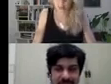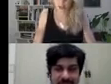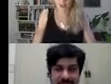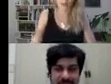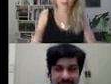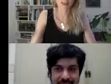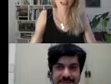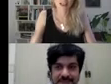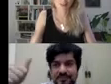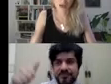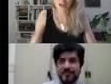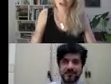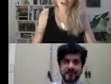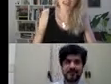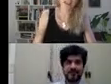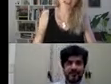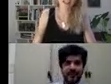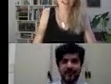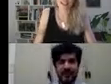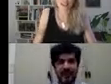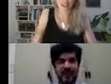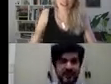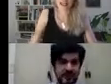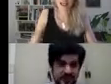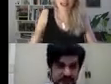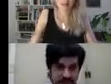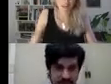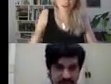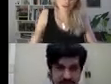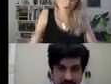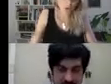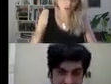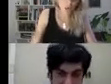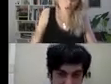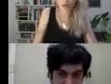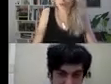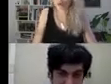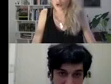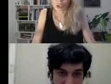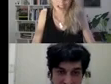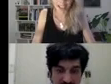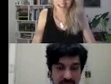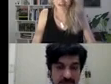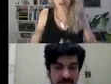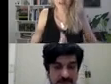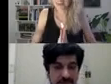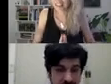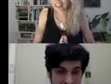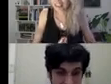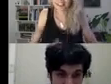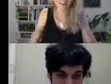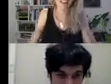Sí, perfecto, Nati. Bueno, genial, excelente. Empiezo entonces con los